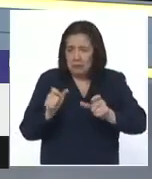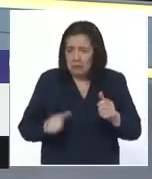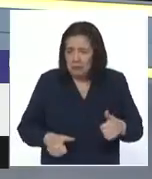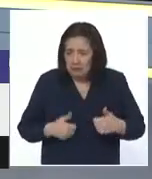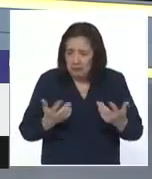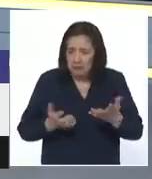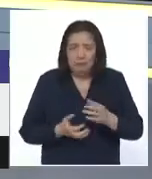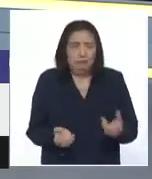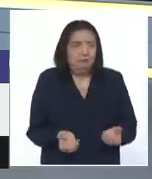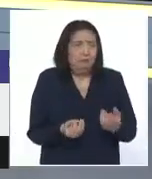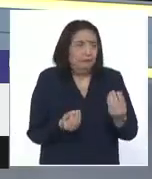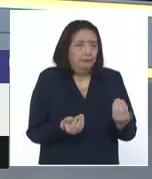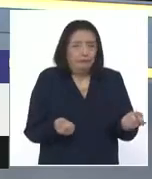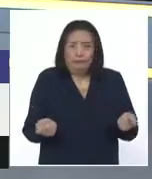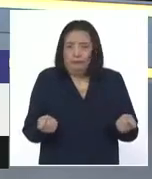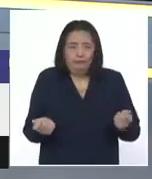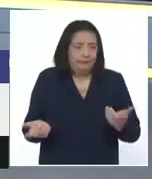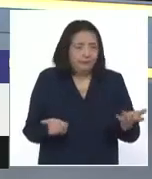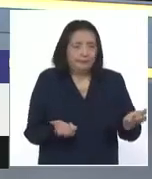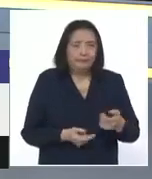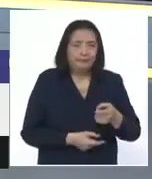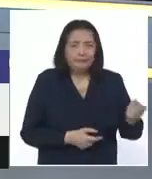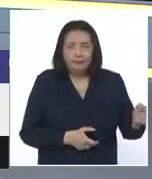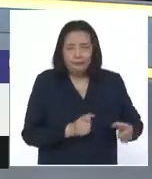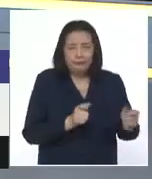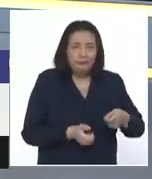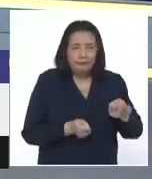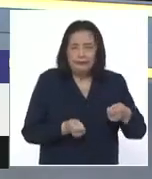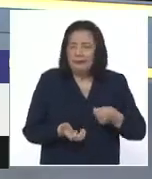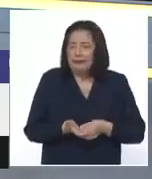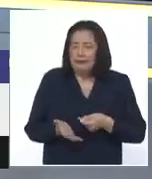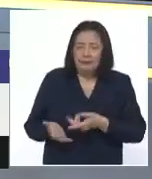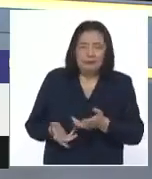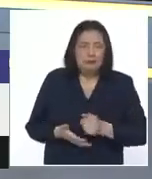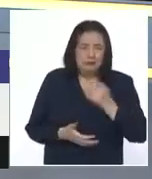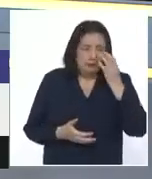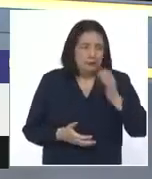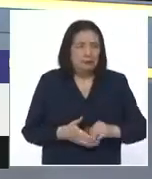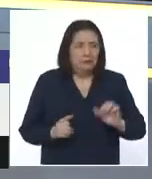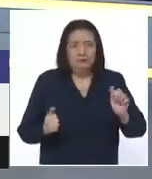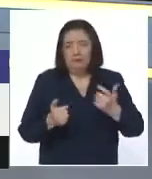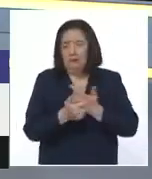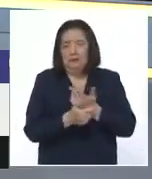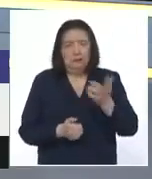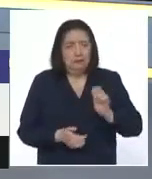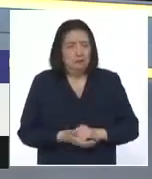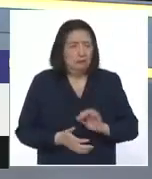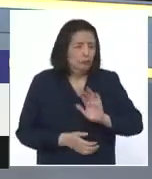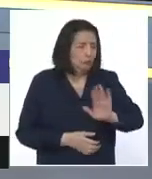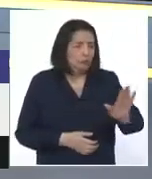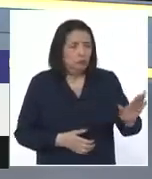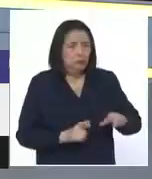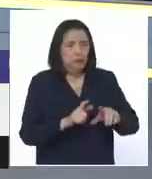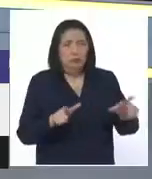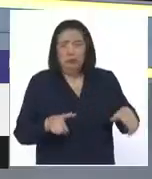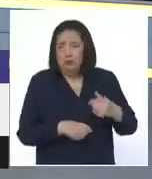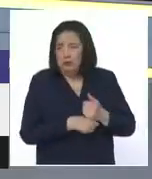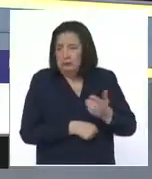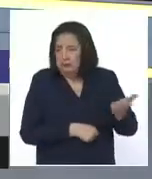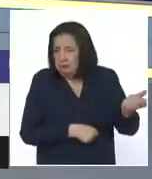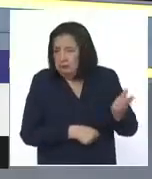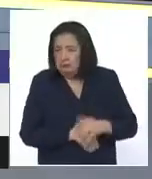problema. ¿Cómo controlar a todos estos extorsionadores que prácticamente creen que San Juan de Lurigancho es su zona de chamba?